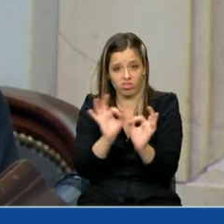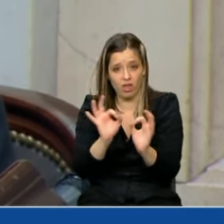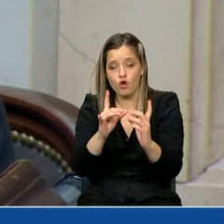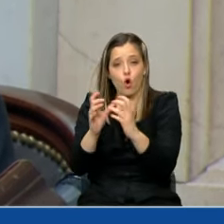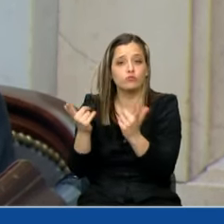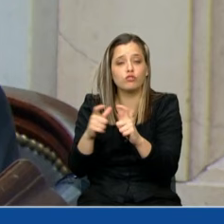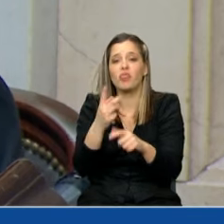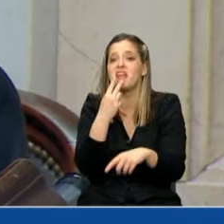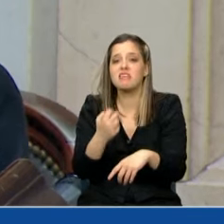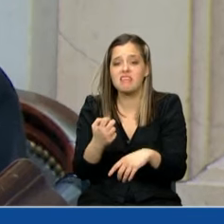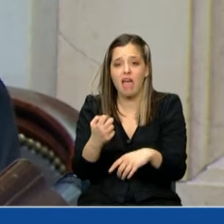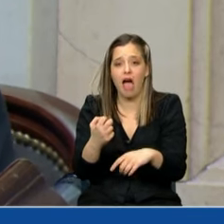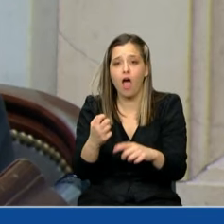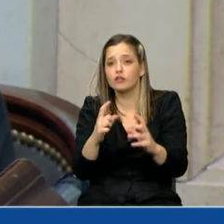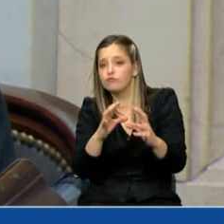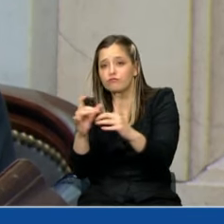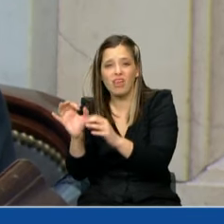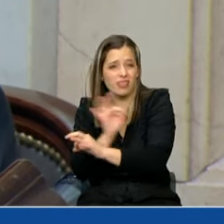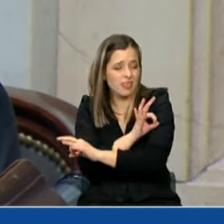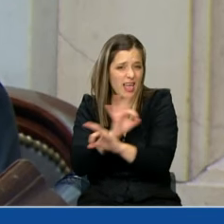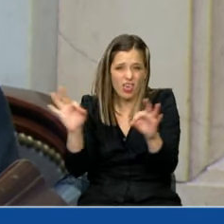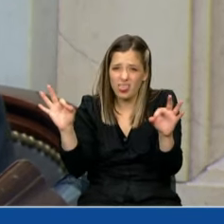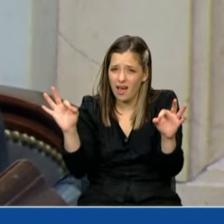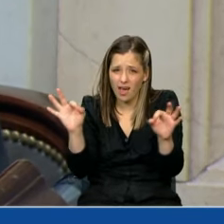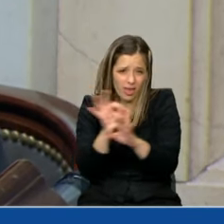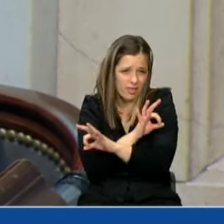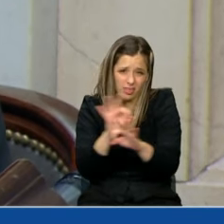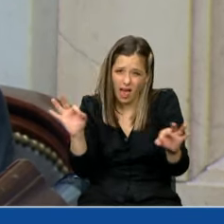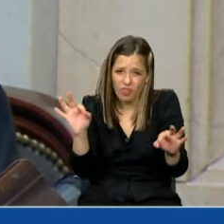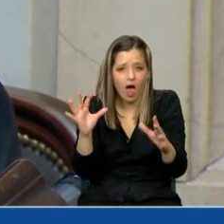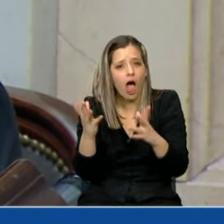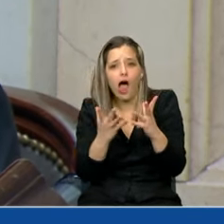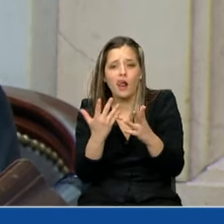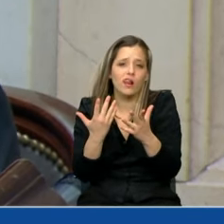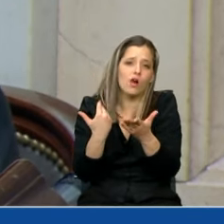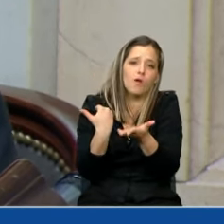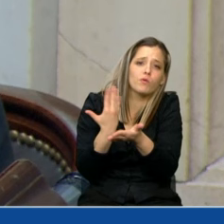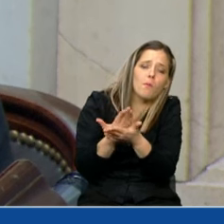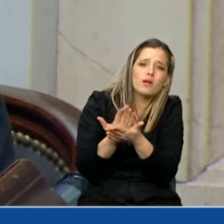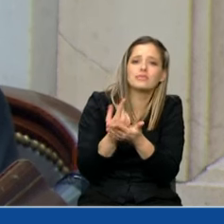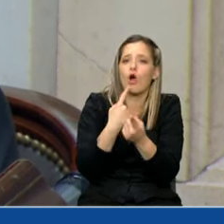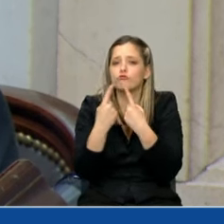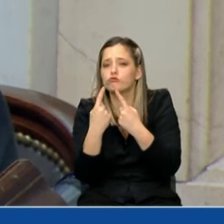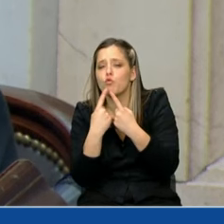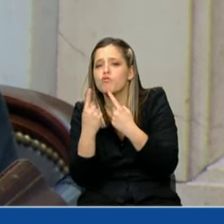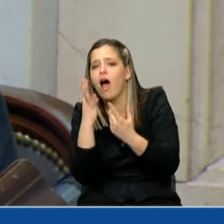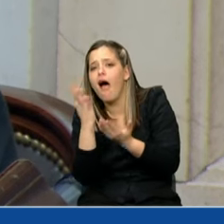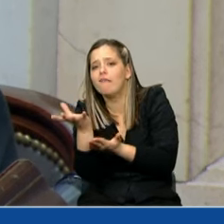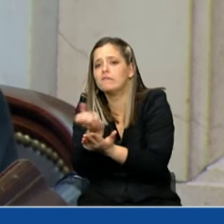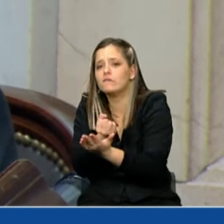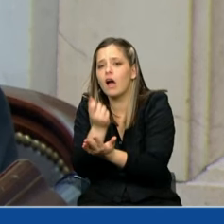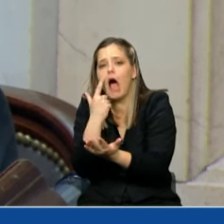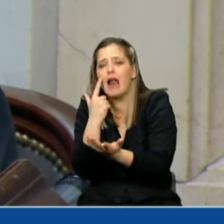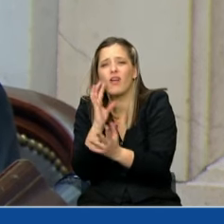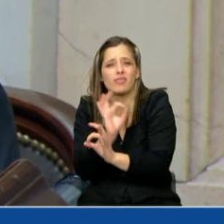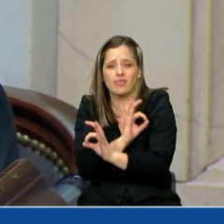tratamiento bajo ningún punto de vista no se debatió no se recibieron las las consultas no